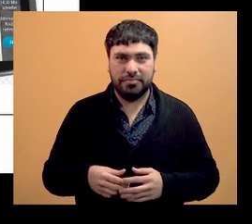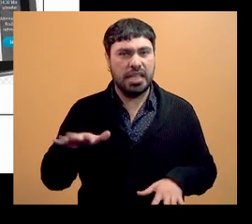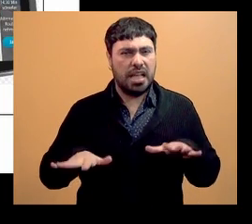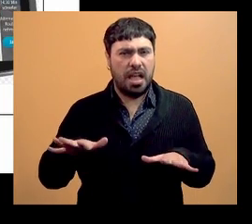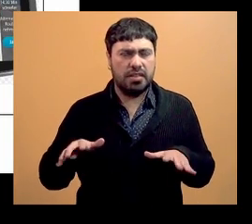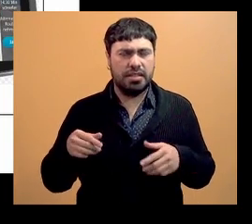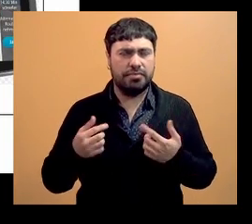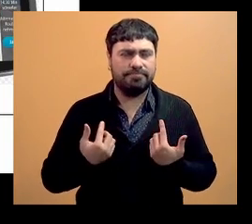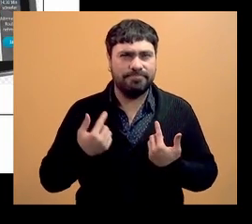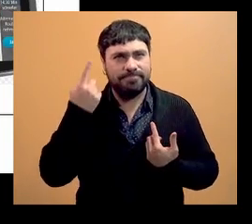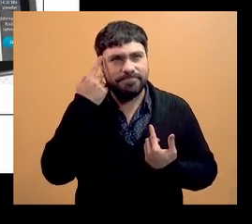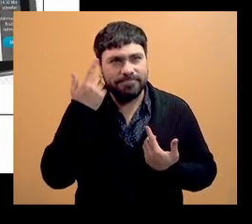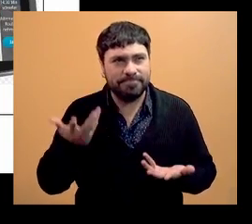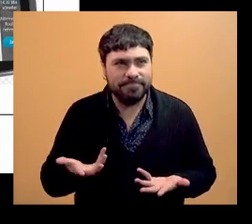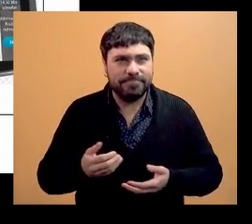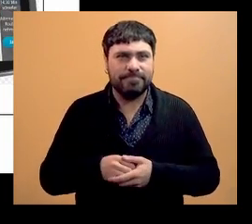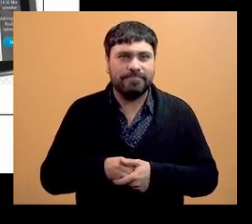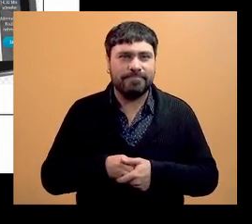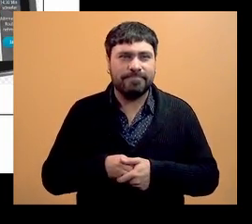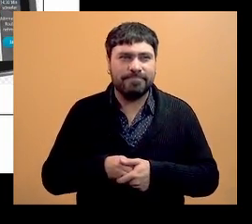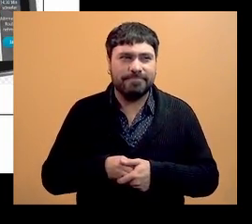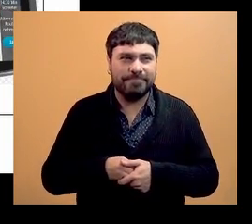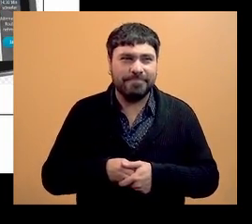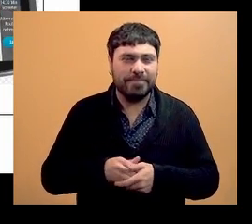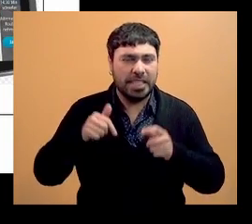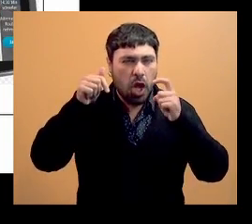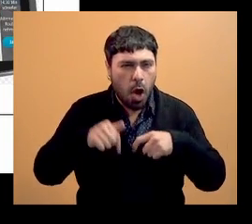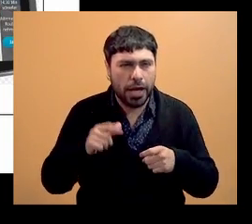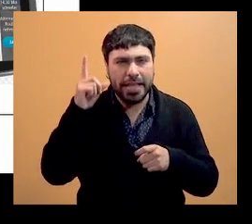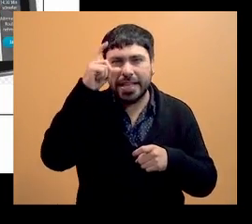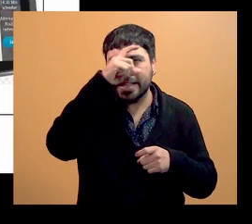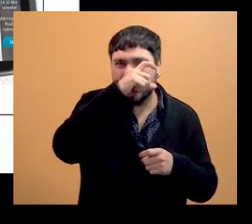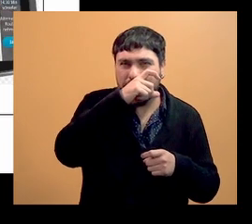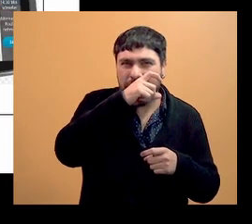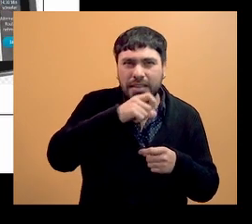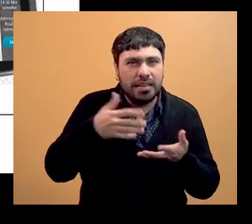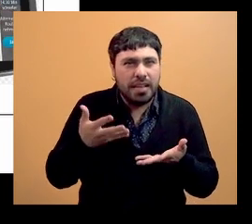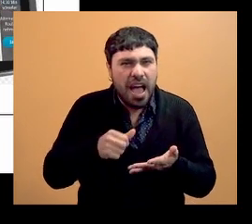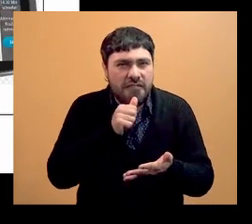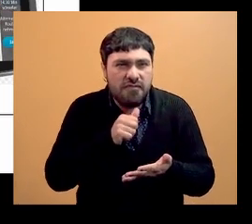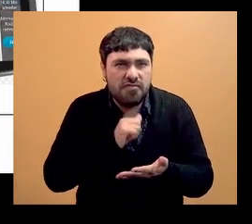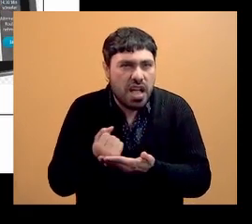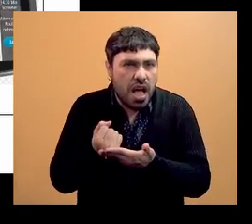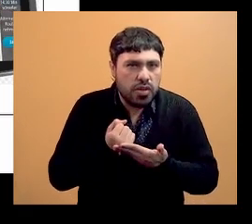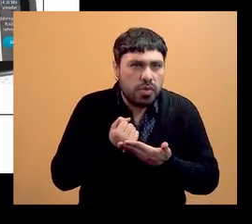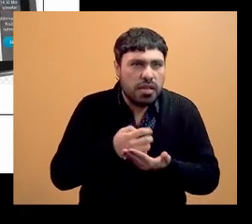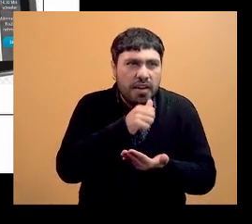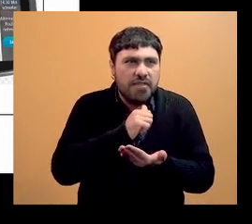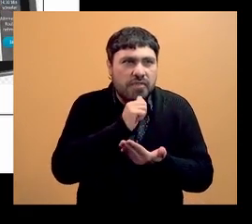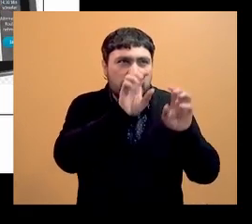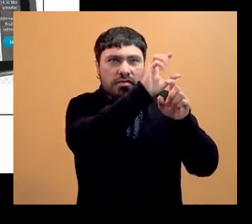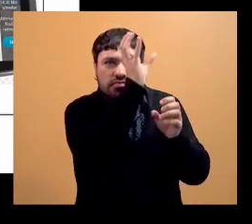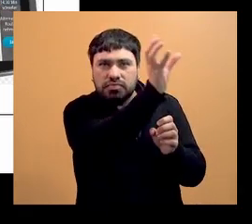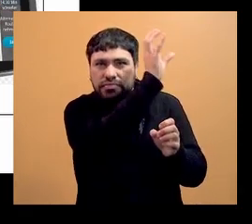en el mundo como lo entendemos hoy en día si no tuviéramos todo este tipo de tecnologías y servicios que derivan de